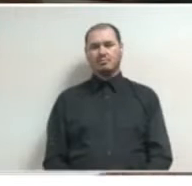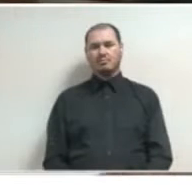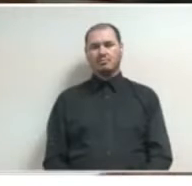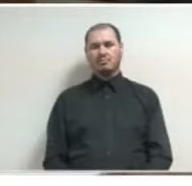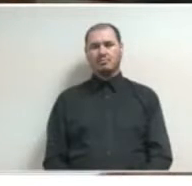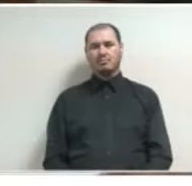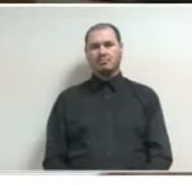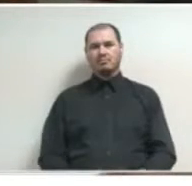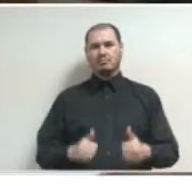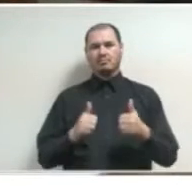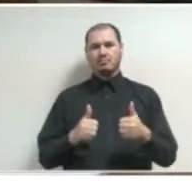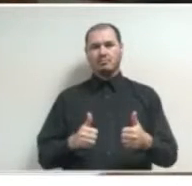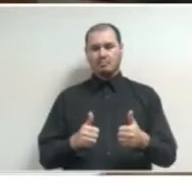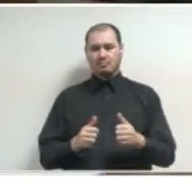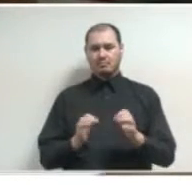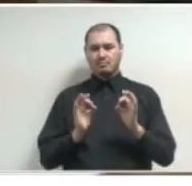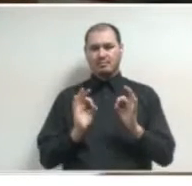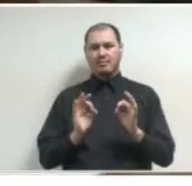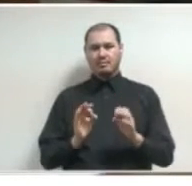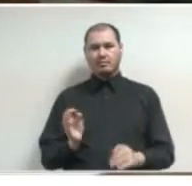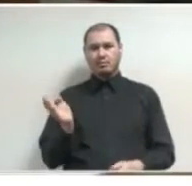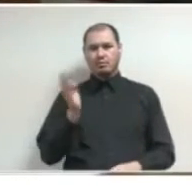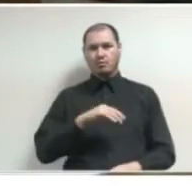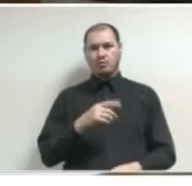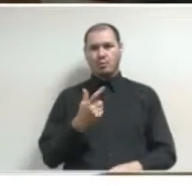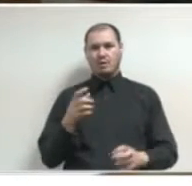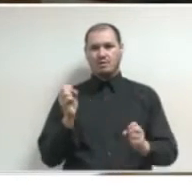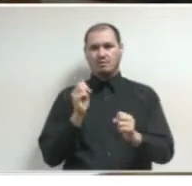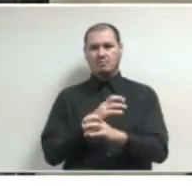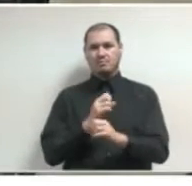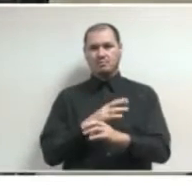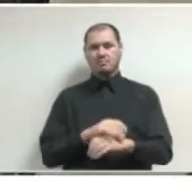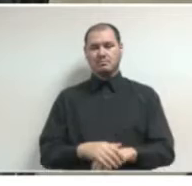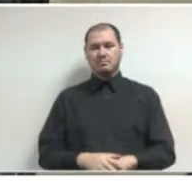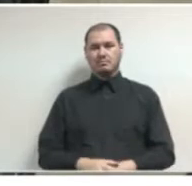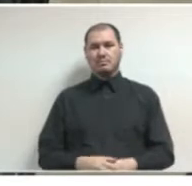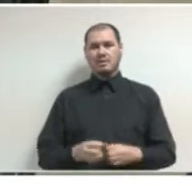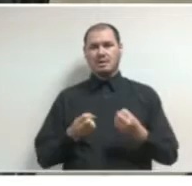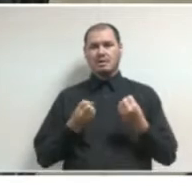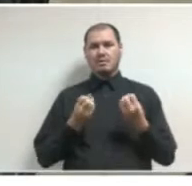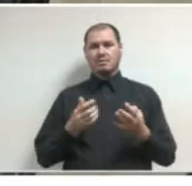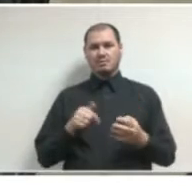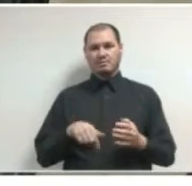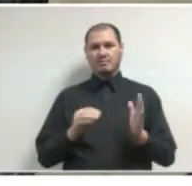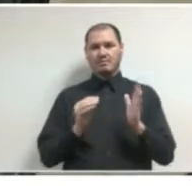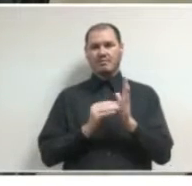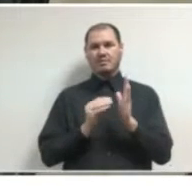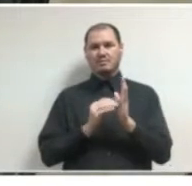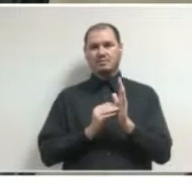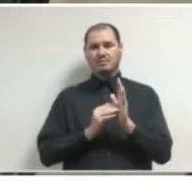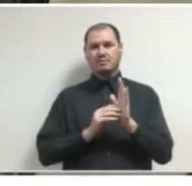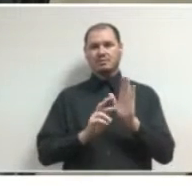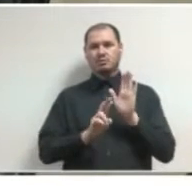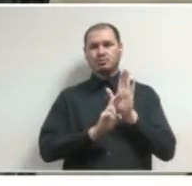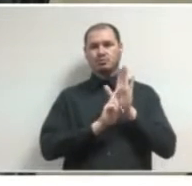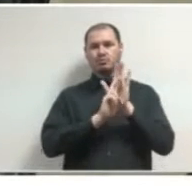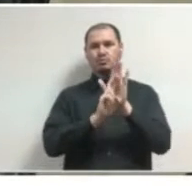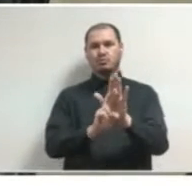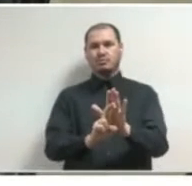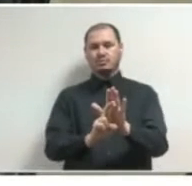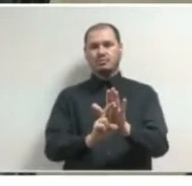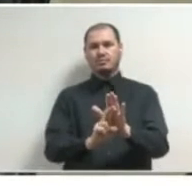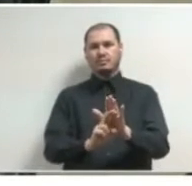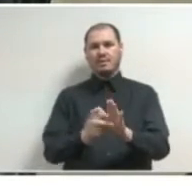esperamos que ya ahora acá guaycha, poder ejecutivo. Y hay unanimidad de los ministros, entonces vamos a proceder a emitir la resolución. Pensáramos,